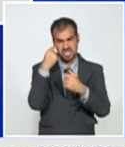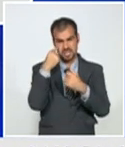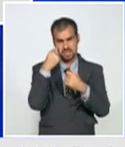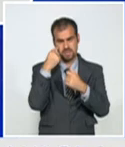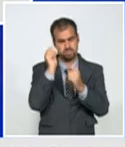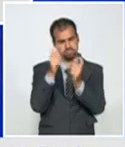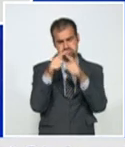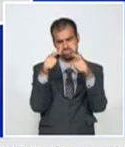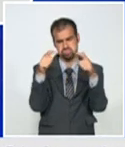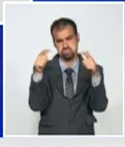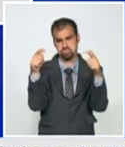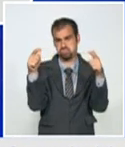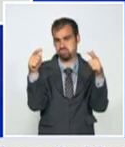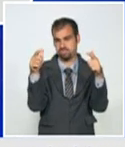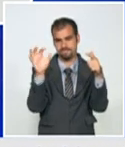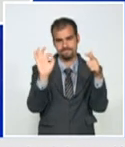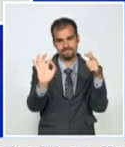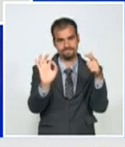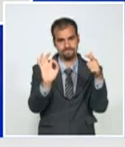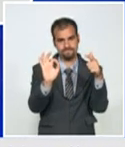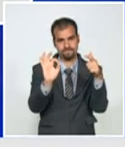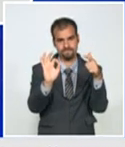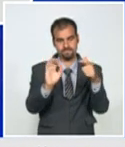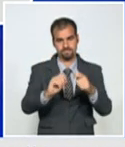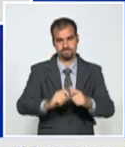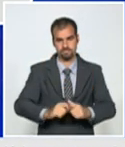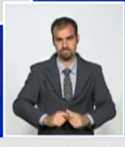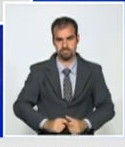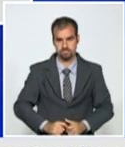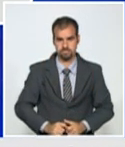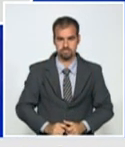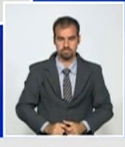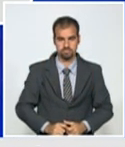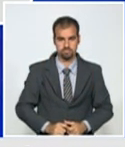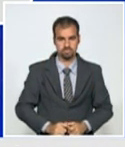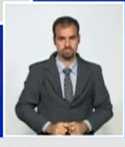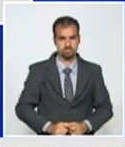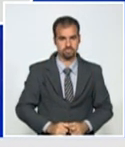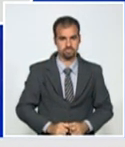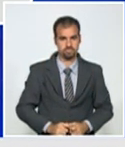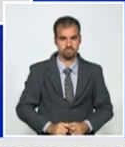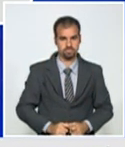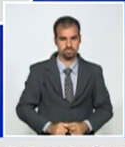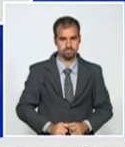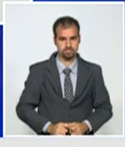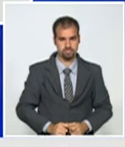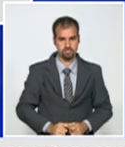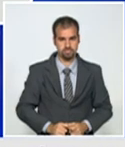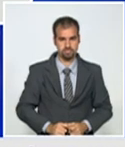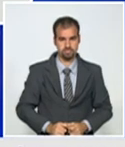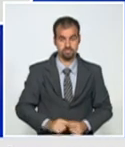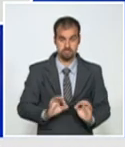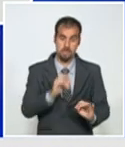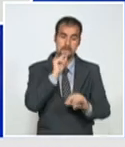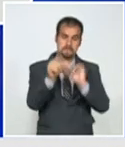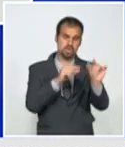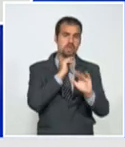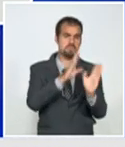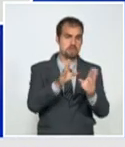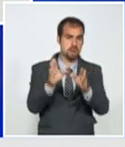el 35%, el 36% de todas las personas que fallecieron en el mundo.